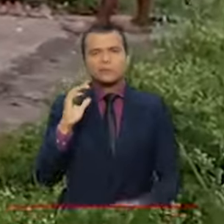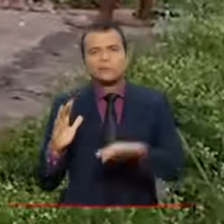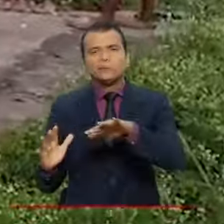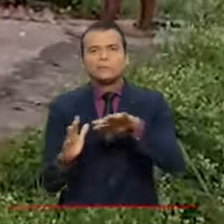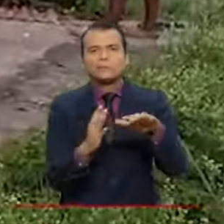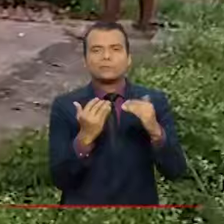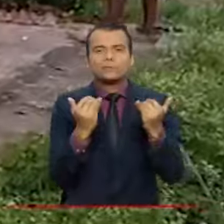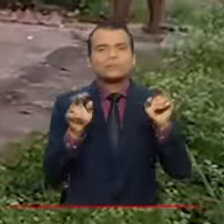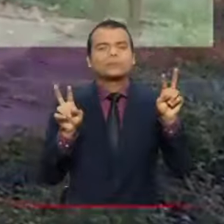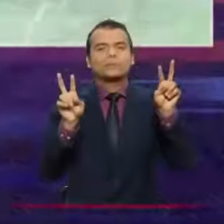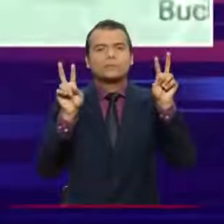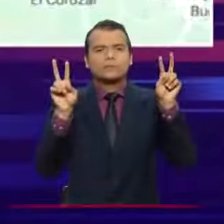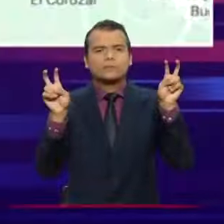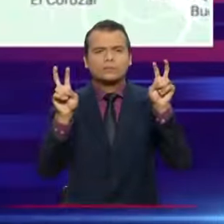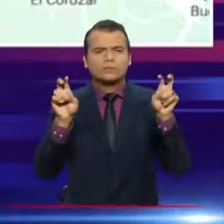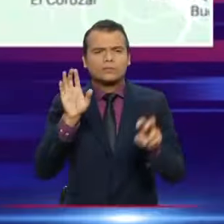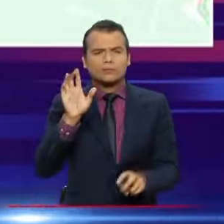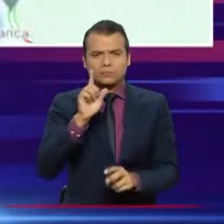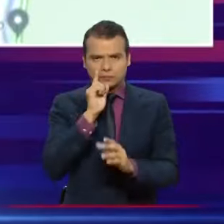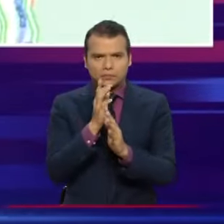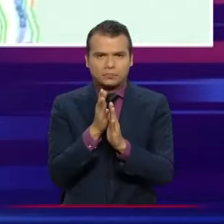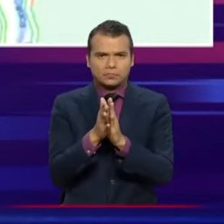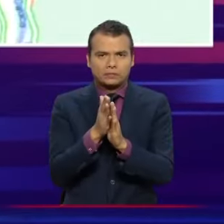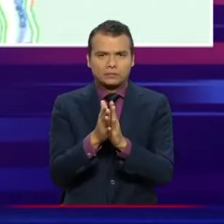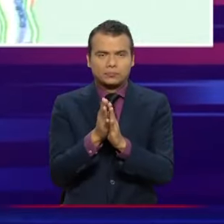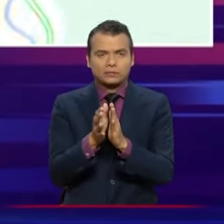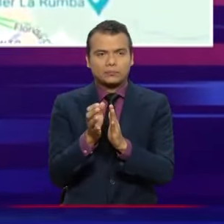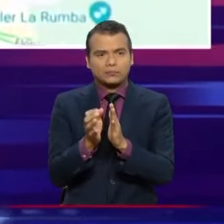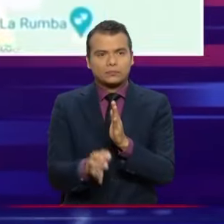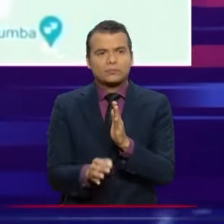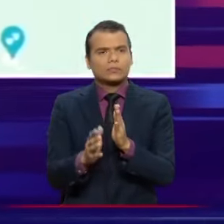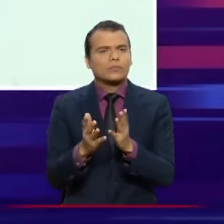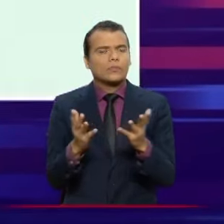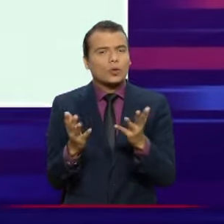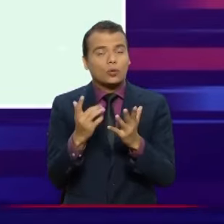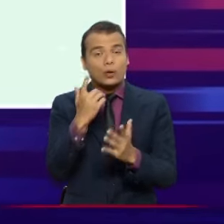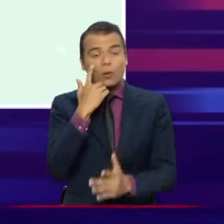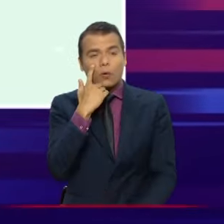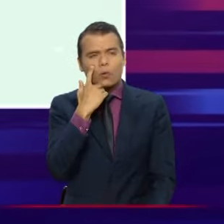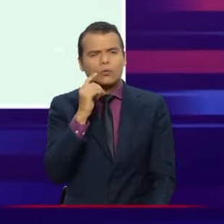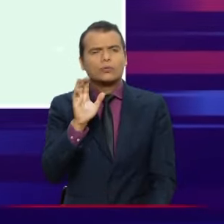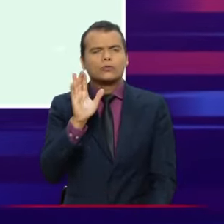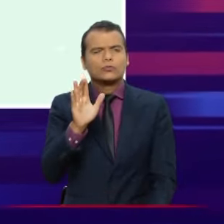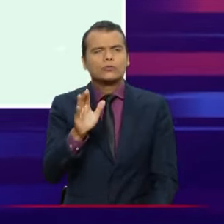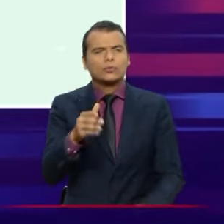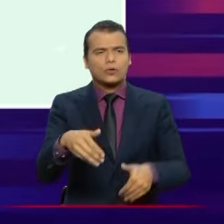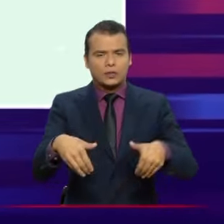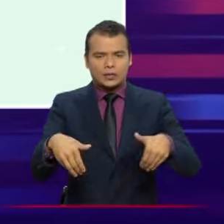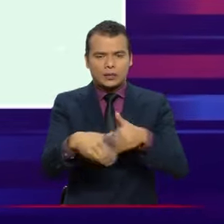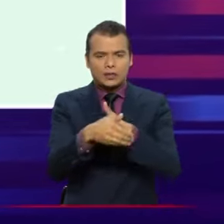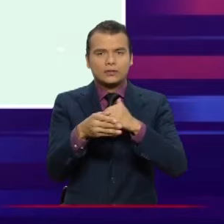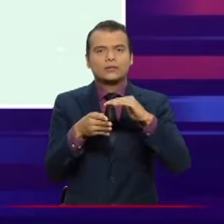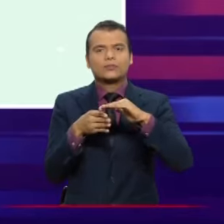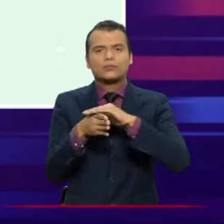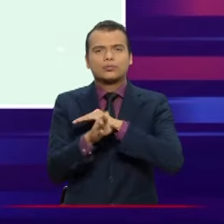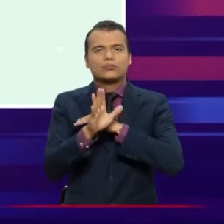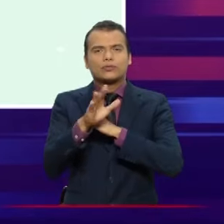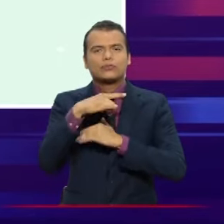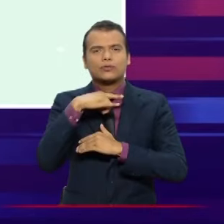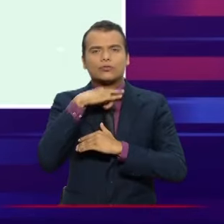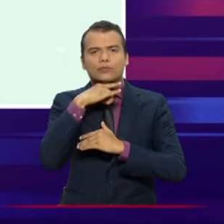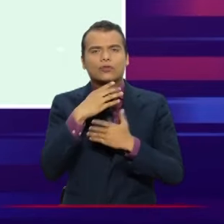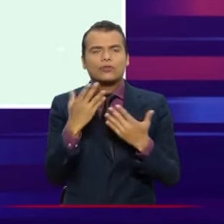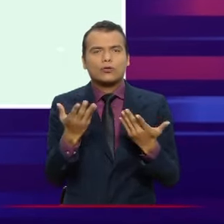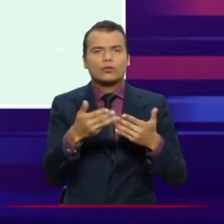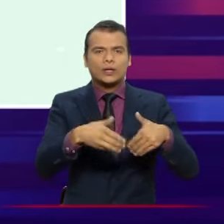día de hoy, vamos a recomendar, por favor, el tránsito sobre la entrada a Yumbo por el sector de la avenida